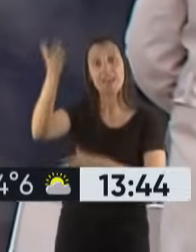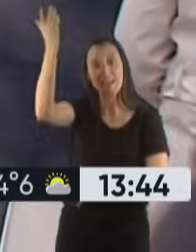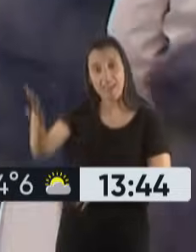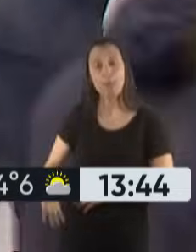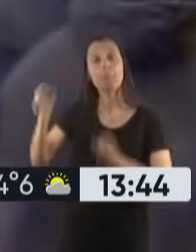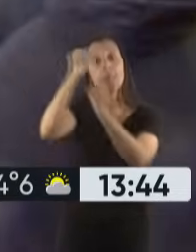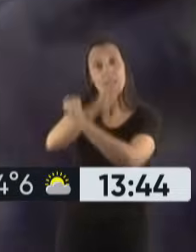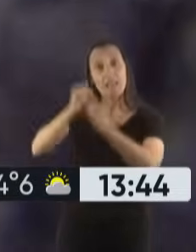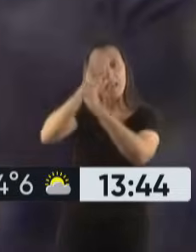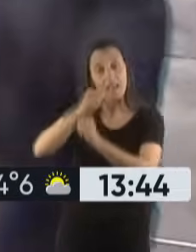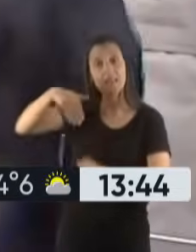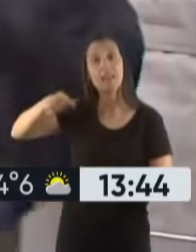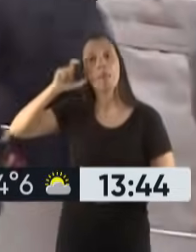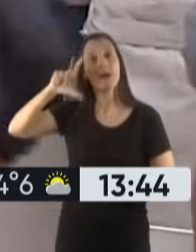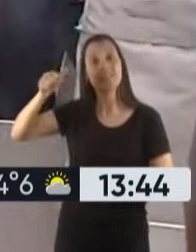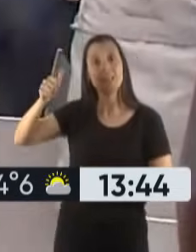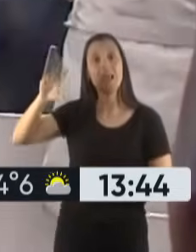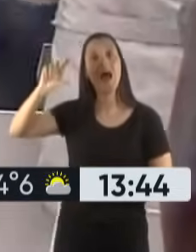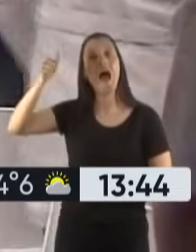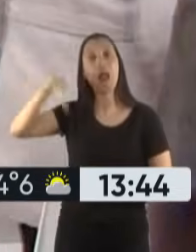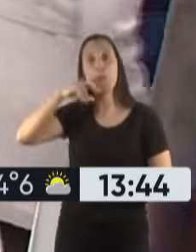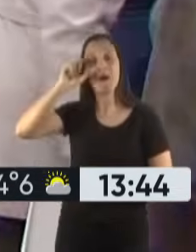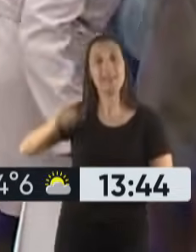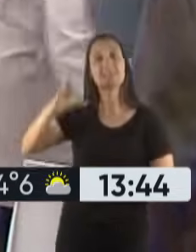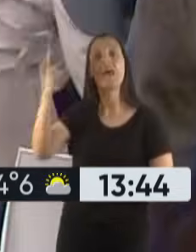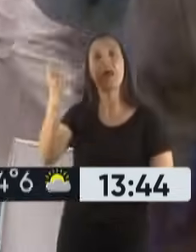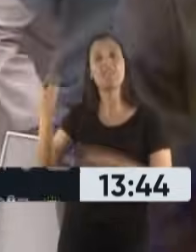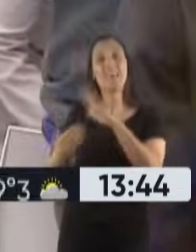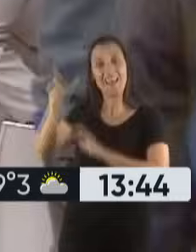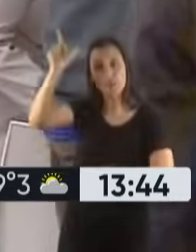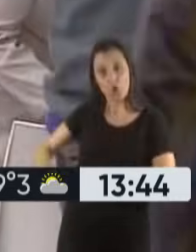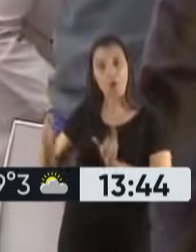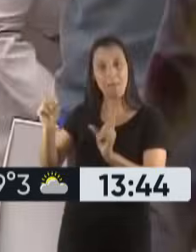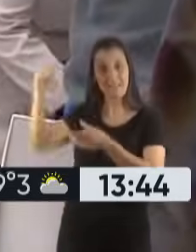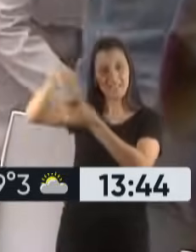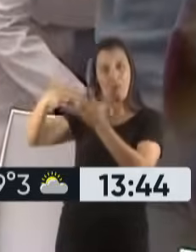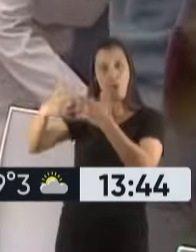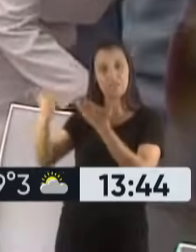ingeniera Marcela Álvarez, directora de este sistema.